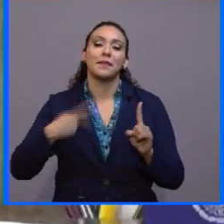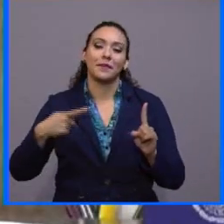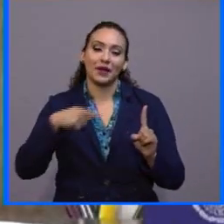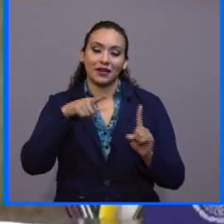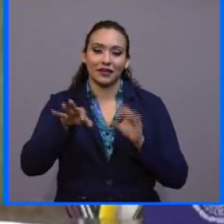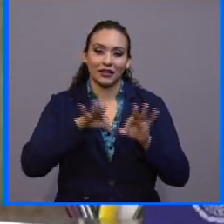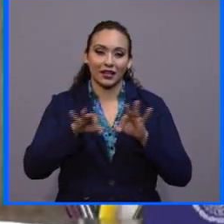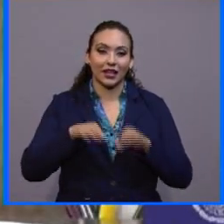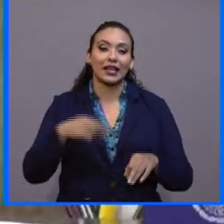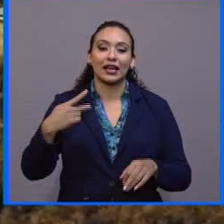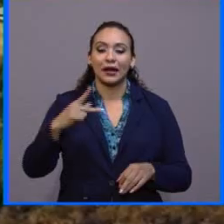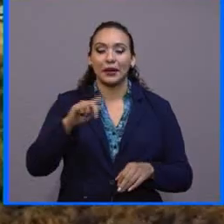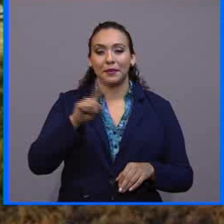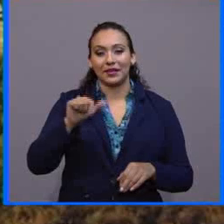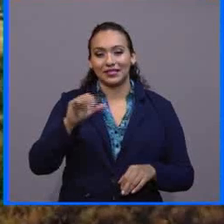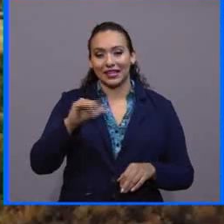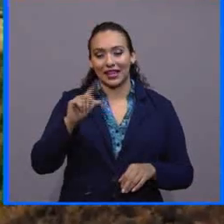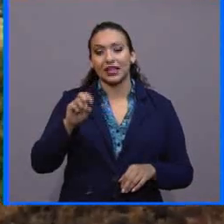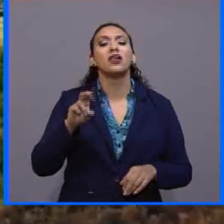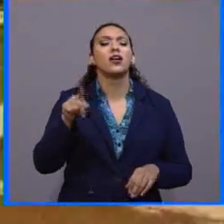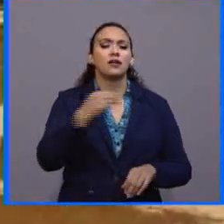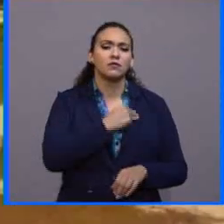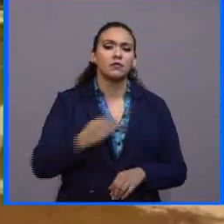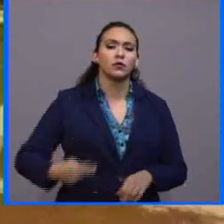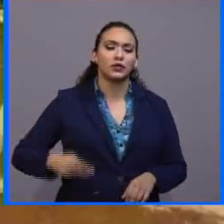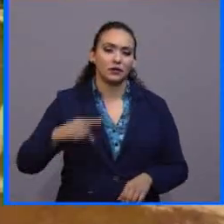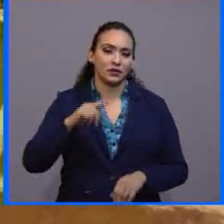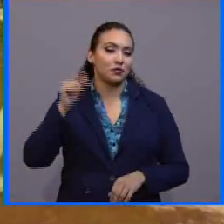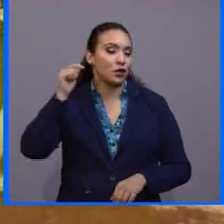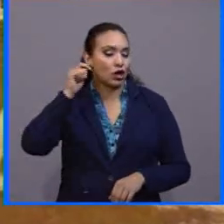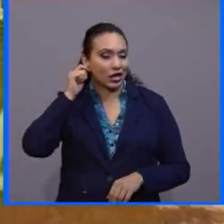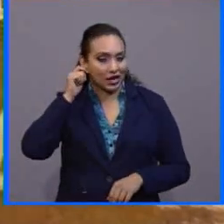del pescadero, esto en el municipio de La Paz.